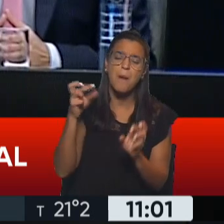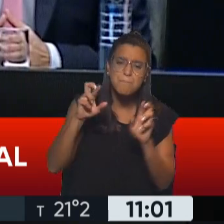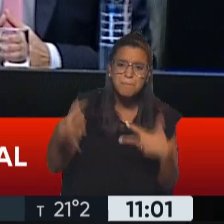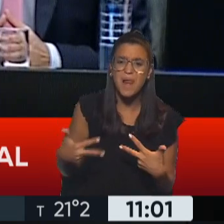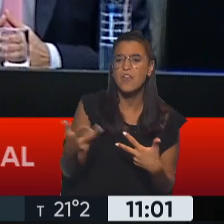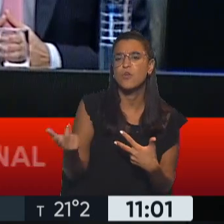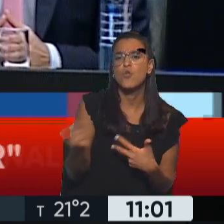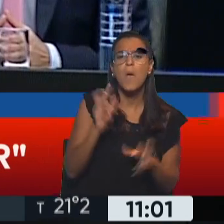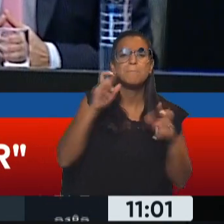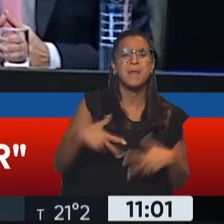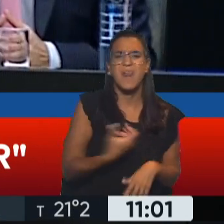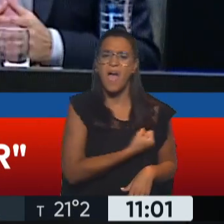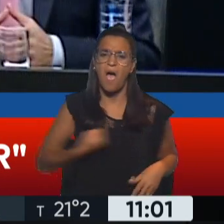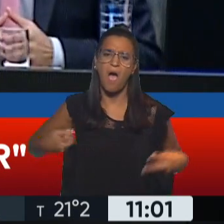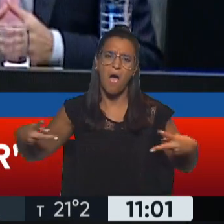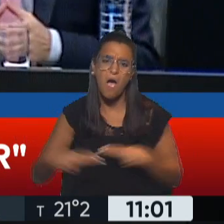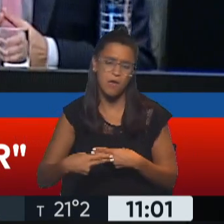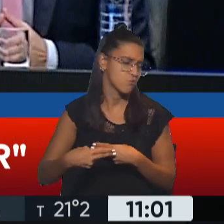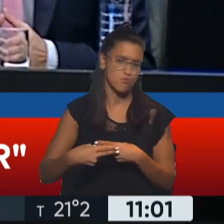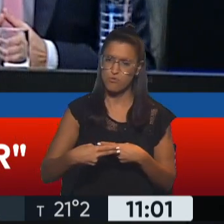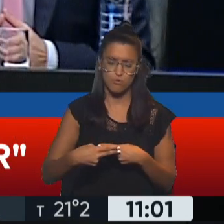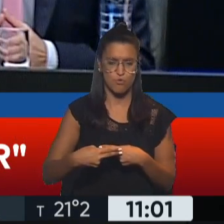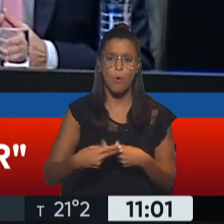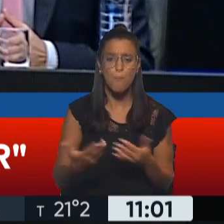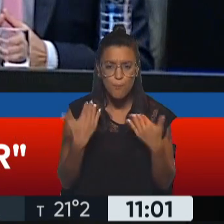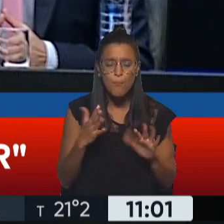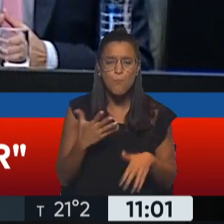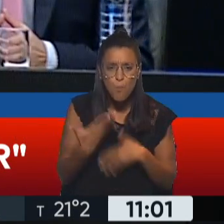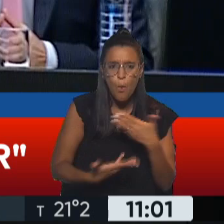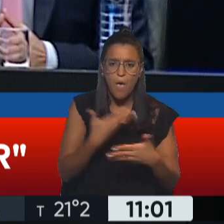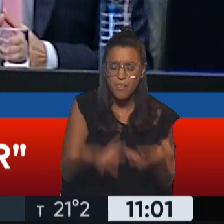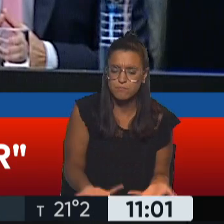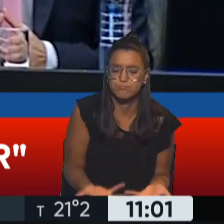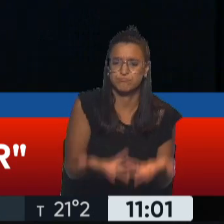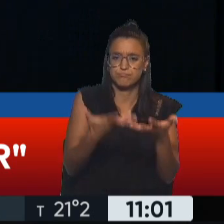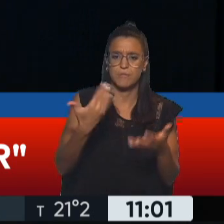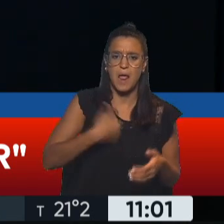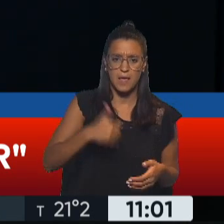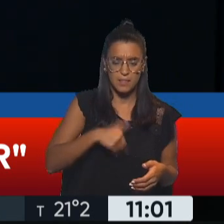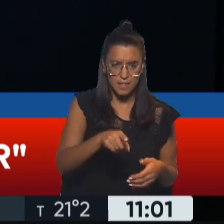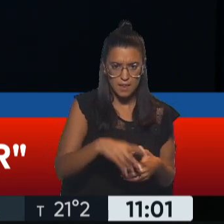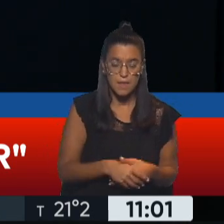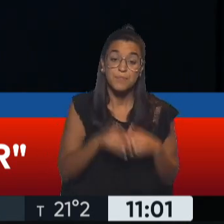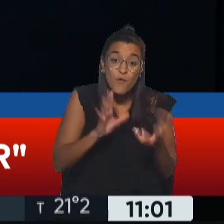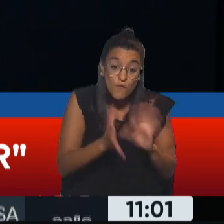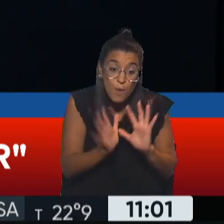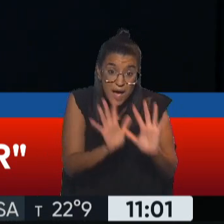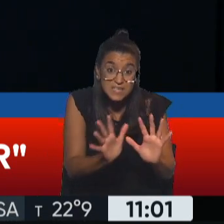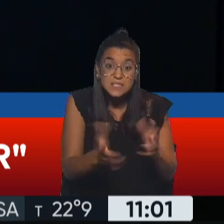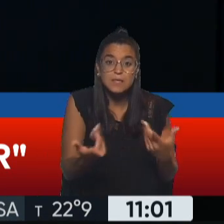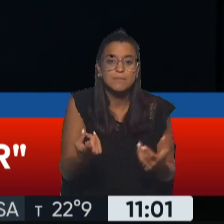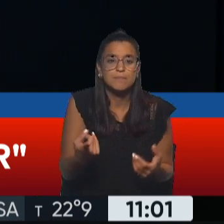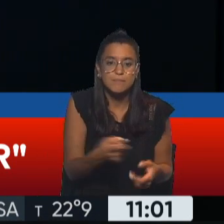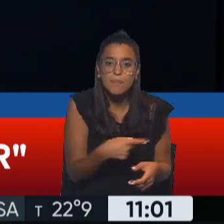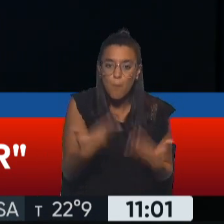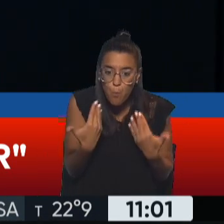no fuese un programa de ajuste, para que siga pudiendo mantenerse la recuperación económica en la Argentina y de esa forma tengamos algo que sea creíble,